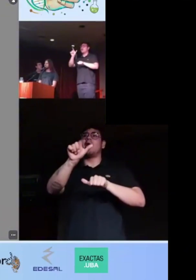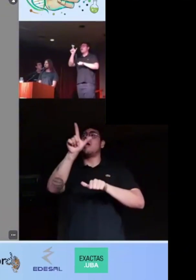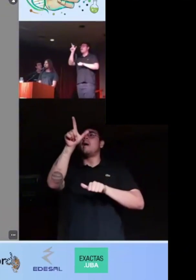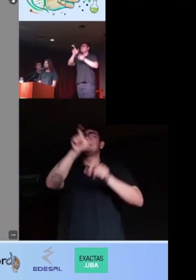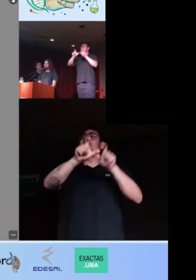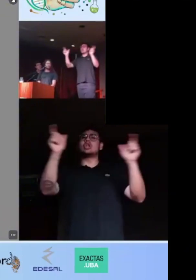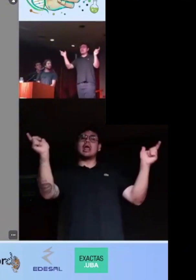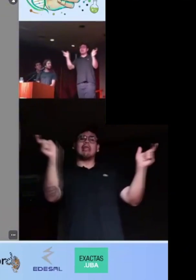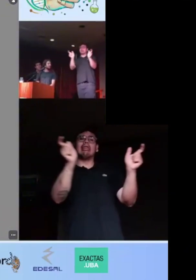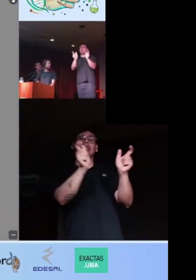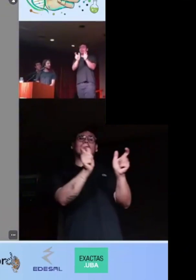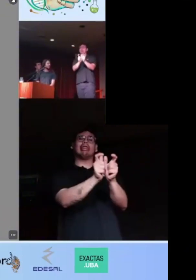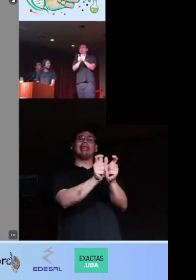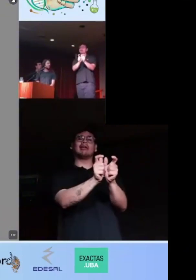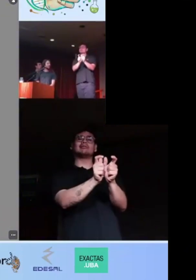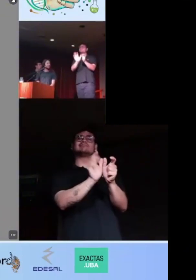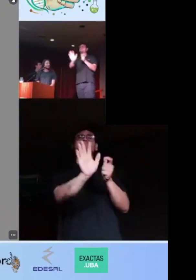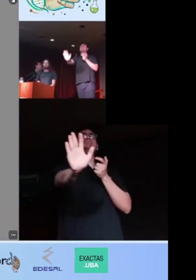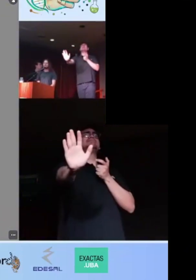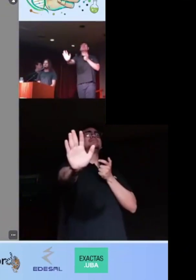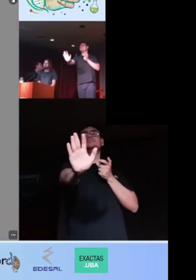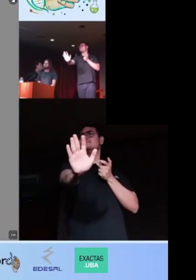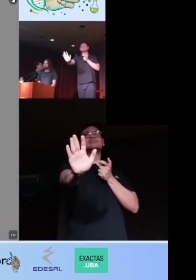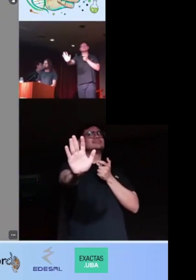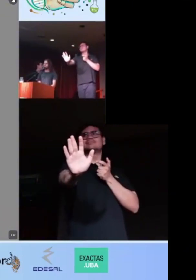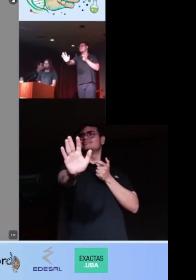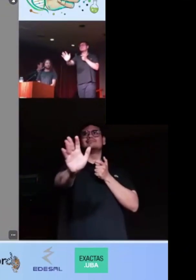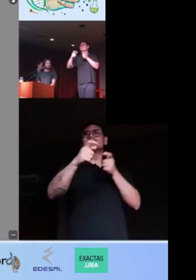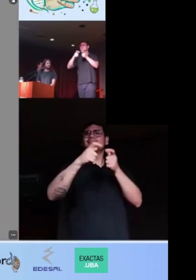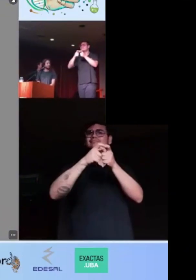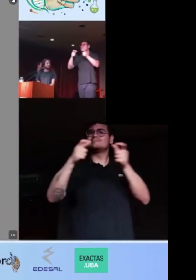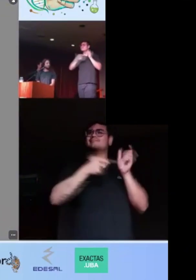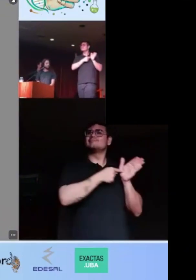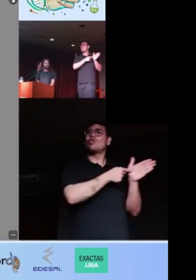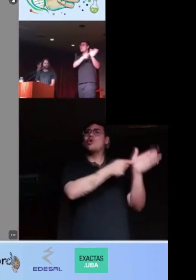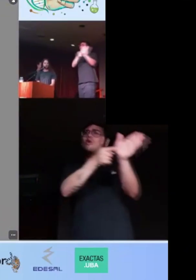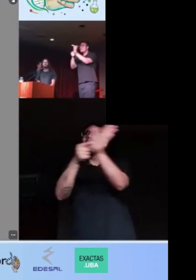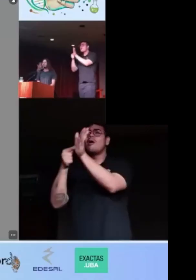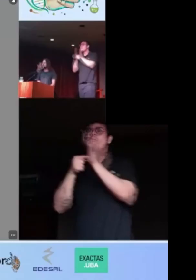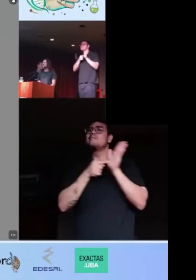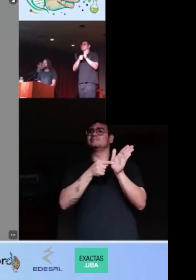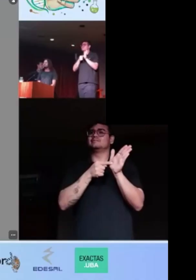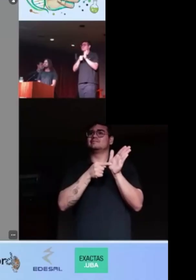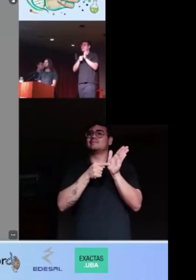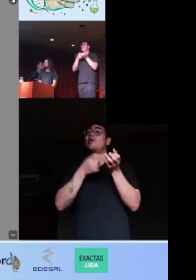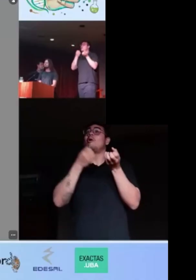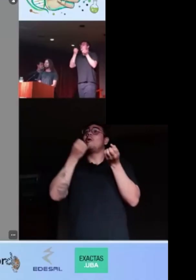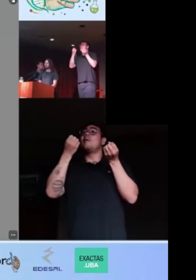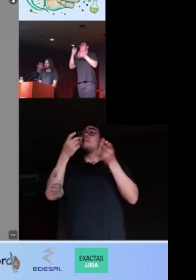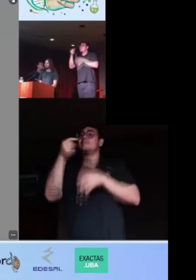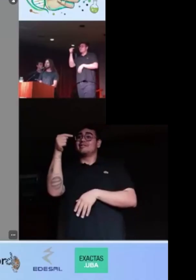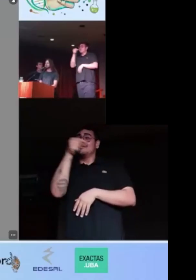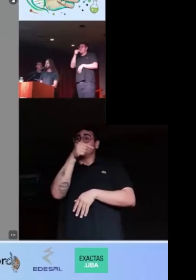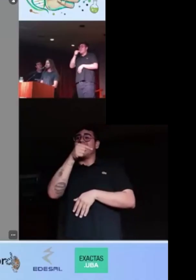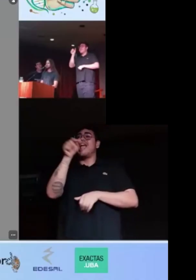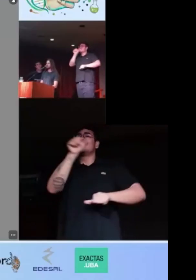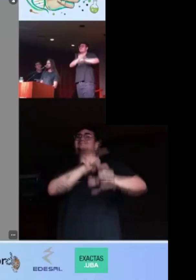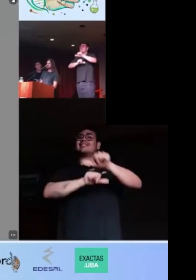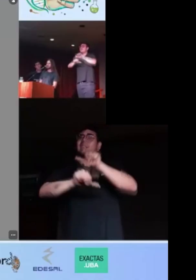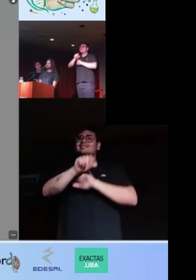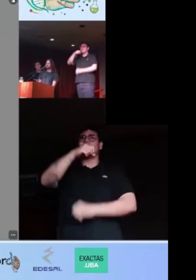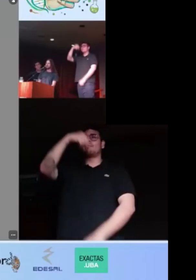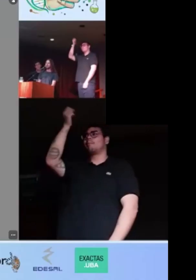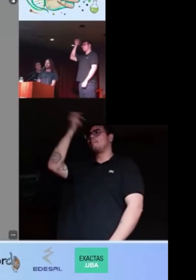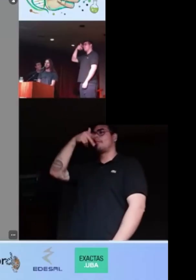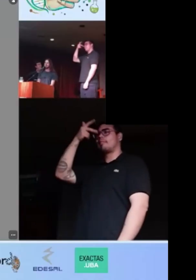de conocimiento, porque la ciencia no es un derecho cultural, perdón, la ciencia no es un privilegio, es un derecho